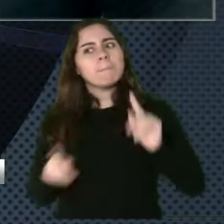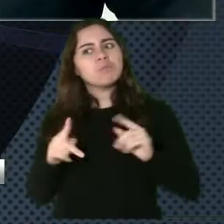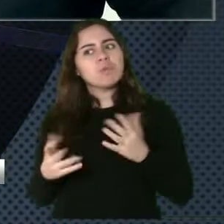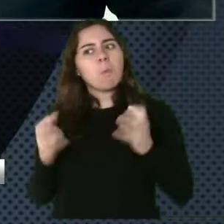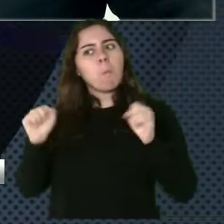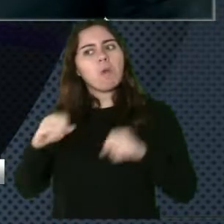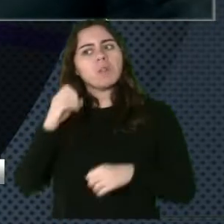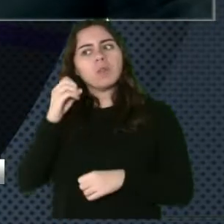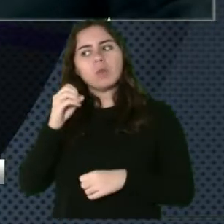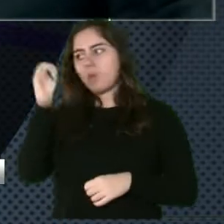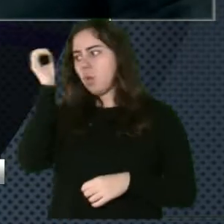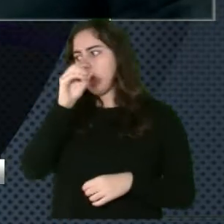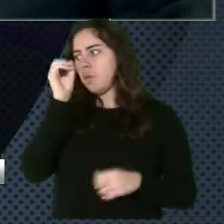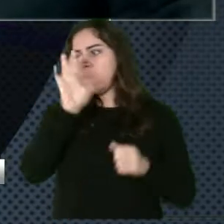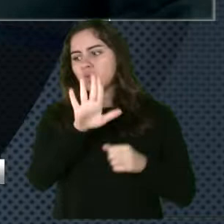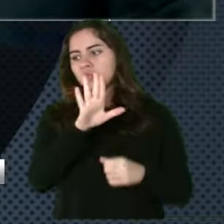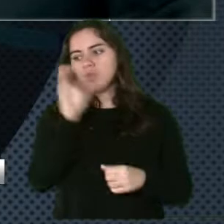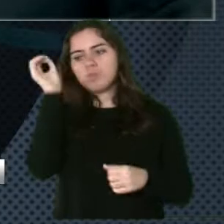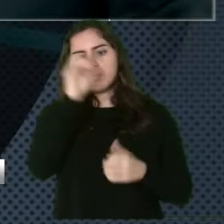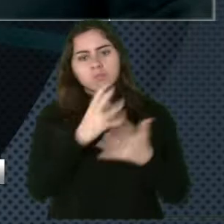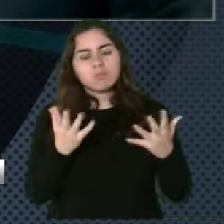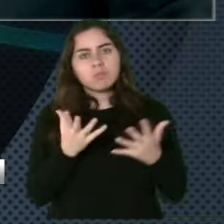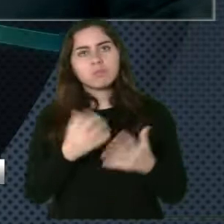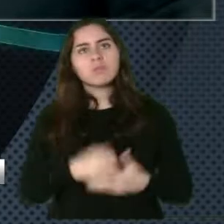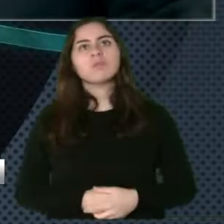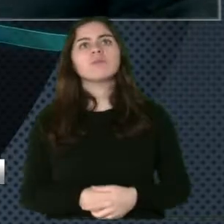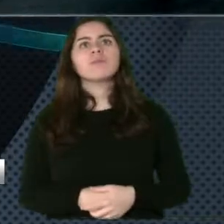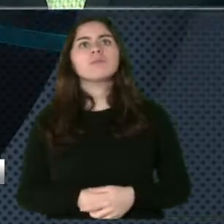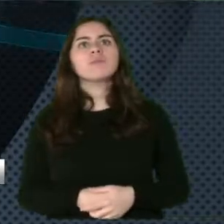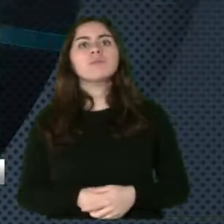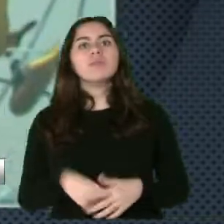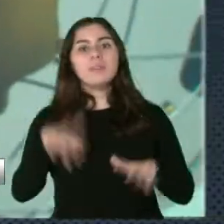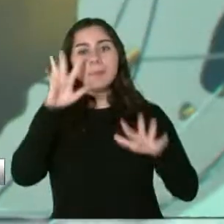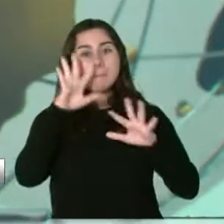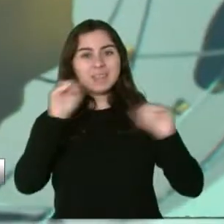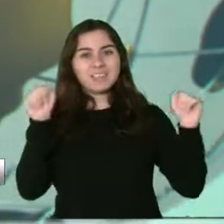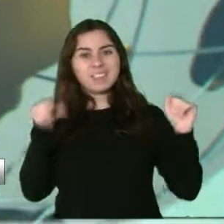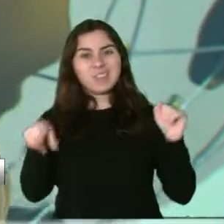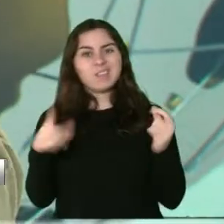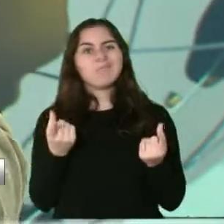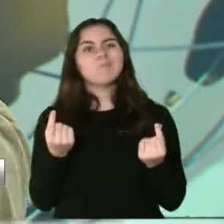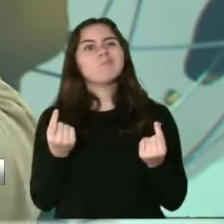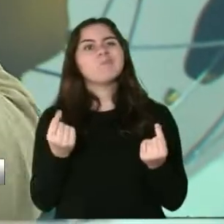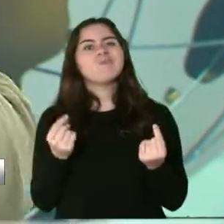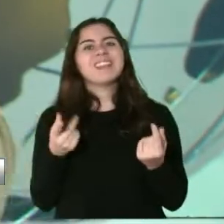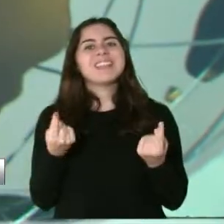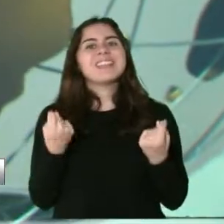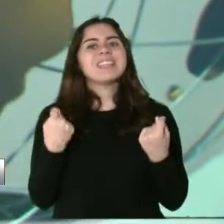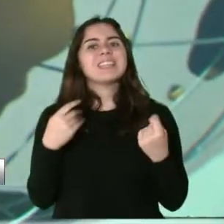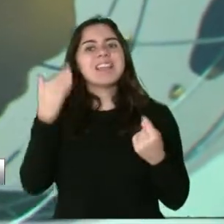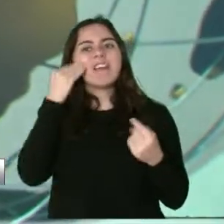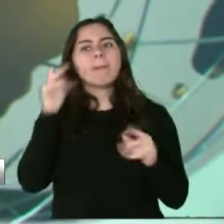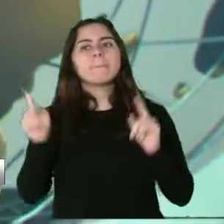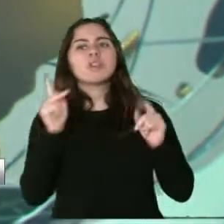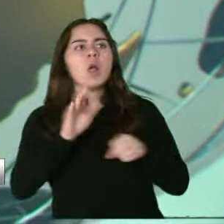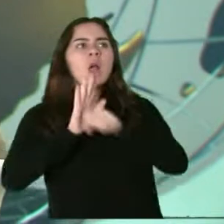¿cómo lo ve usted? Sí, definitivamente. Lo que está tratando de hacer el presidente es, primero que todo, respondiendo a la